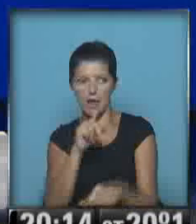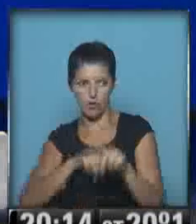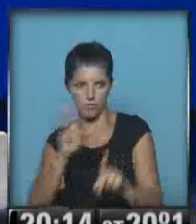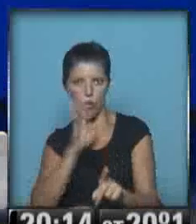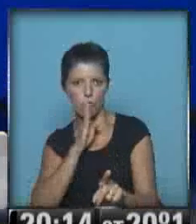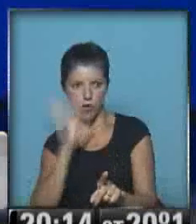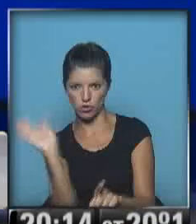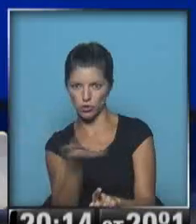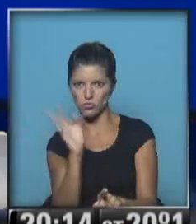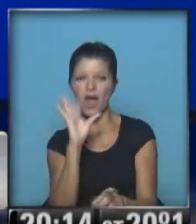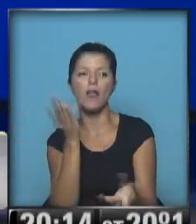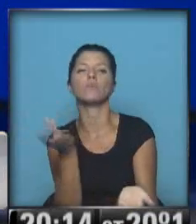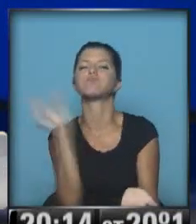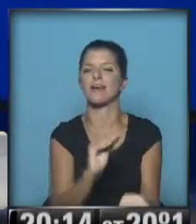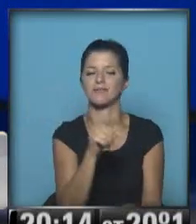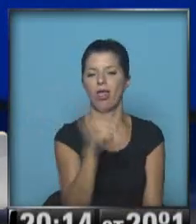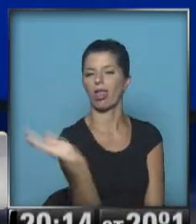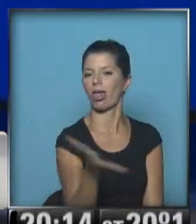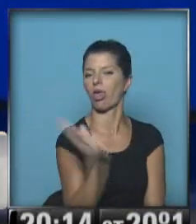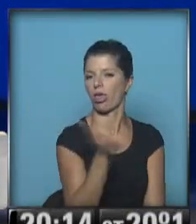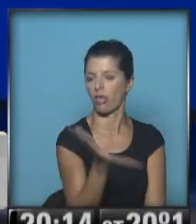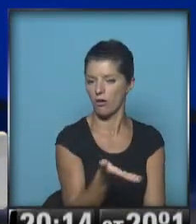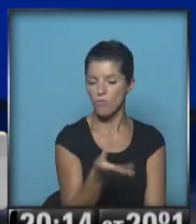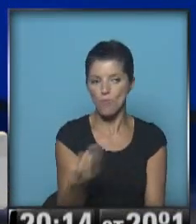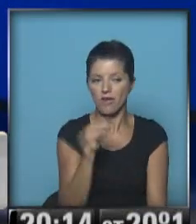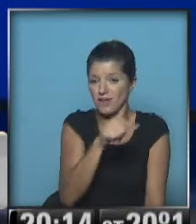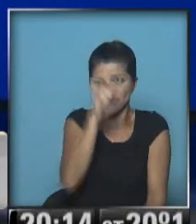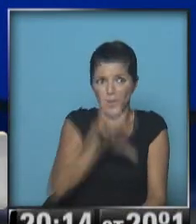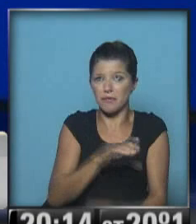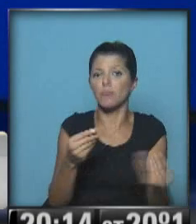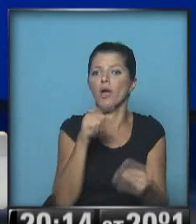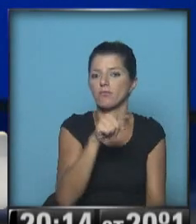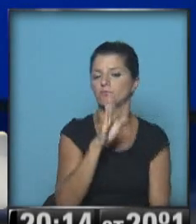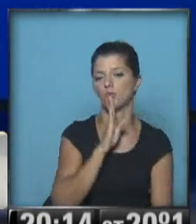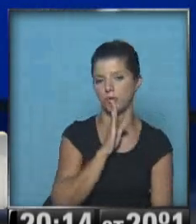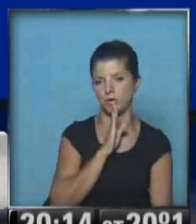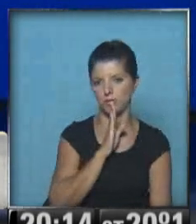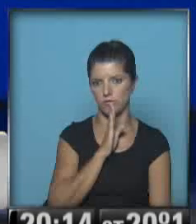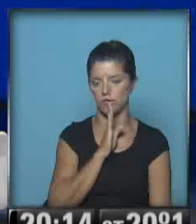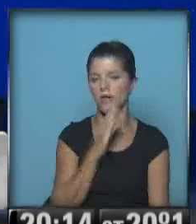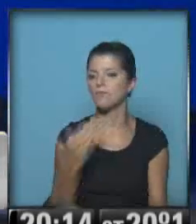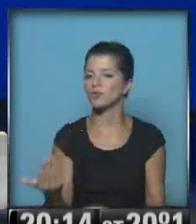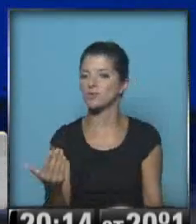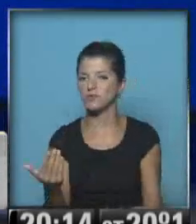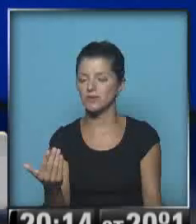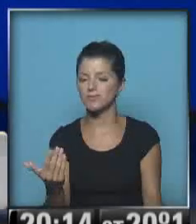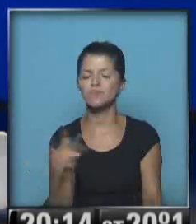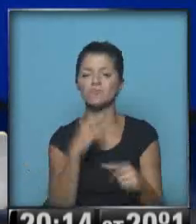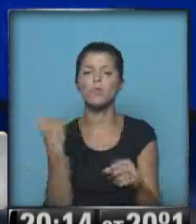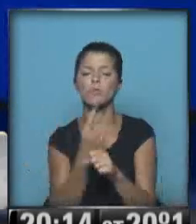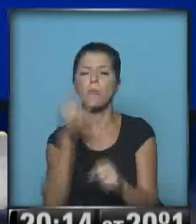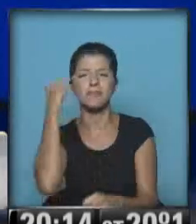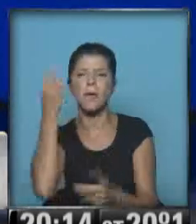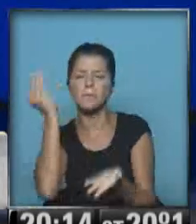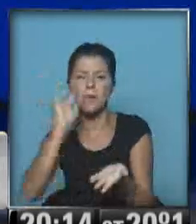tenía un Plus en la tortura por el hecho de ser judío y no hay que ir más allá para